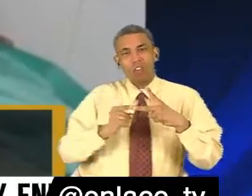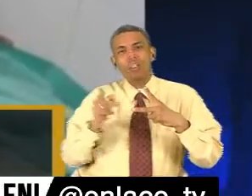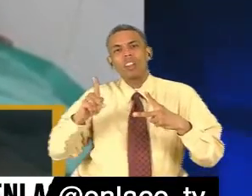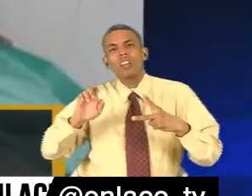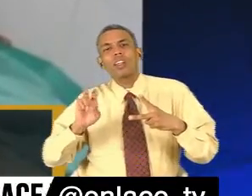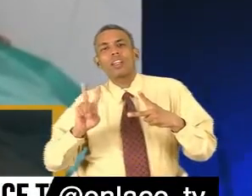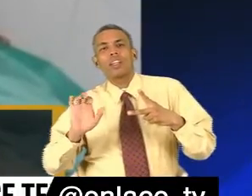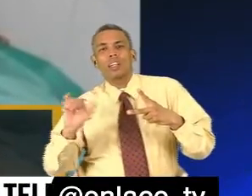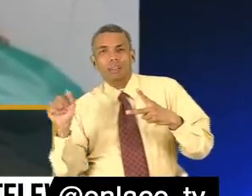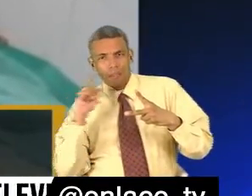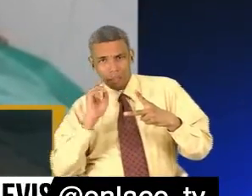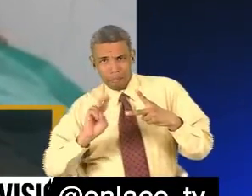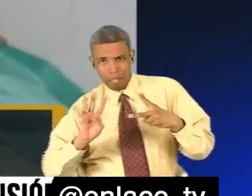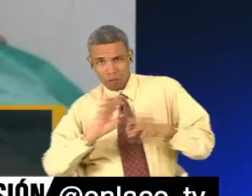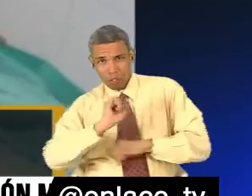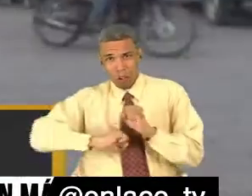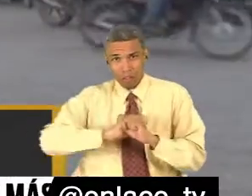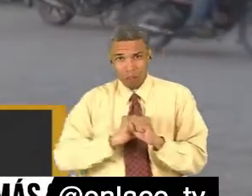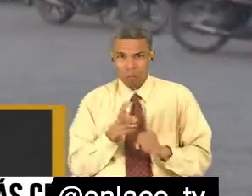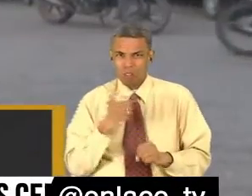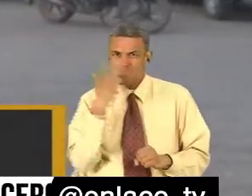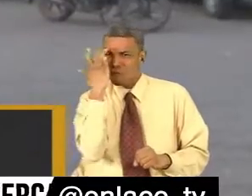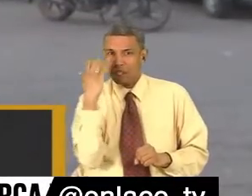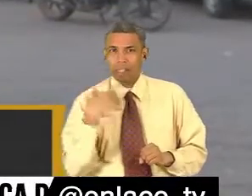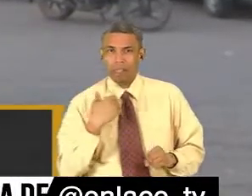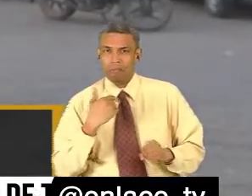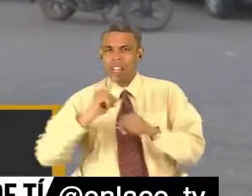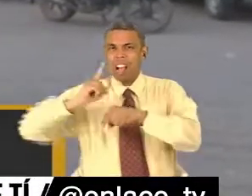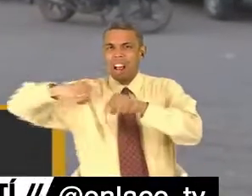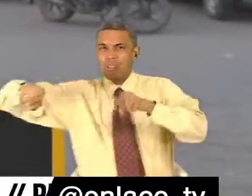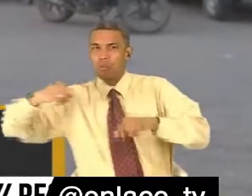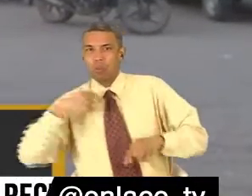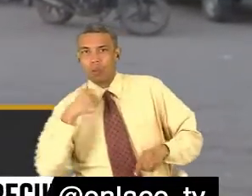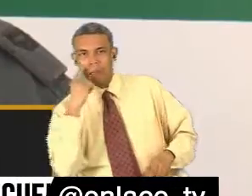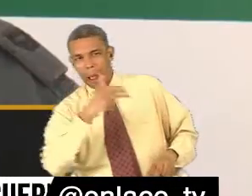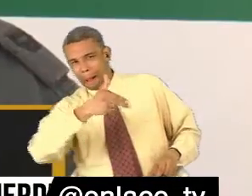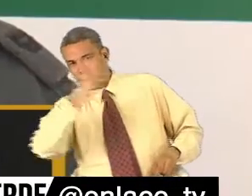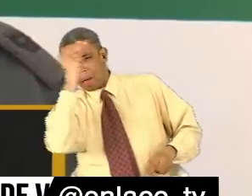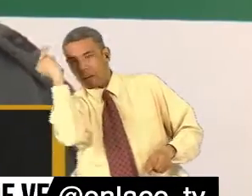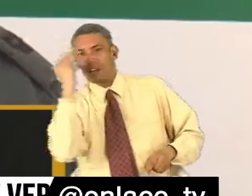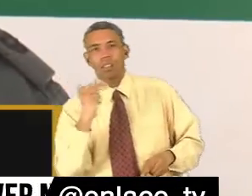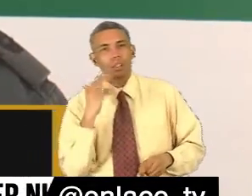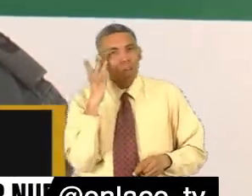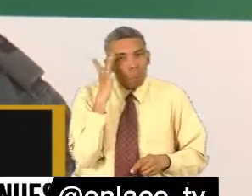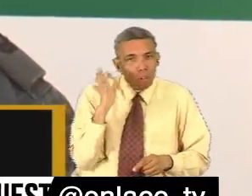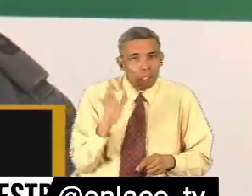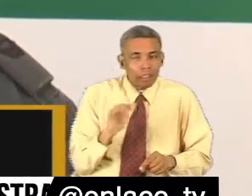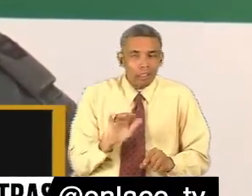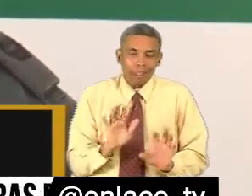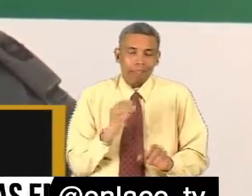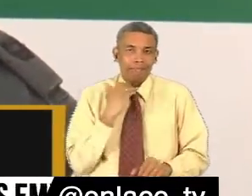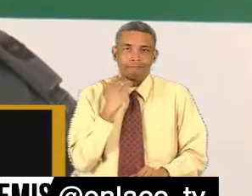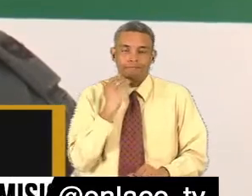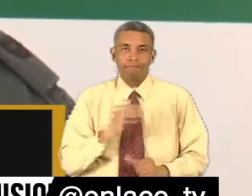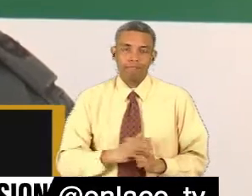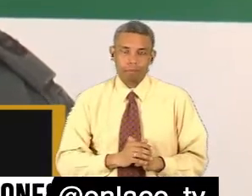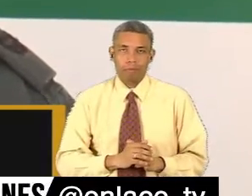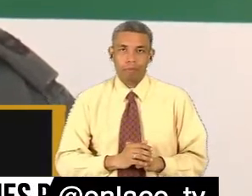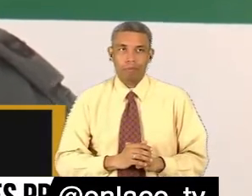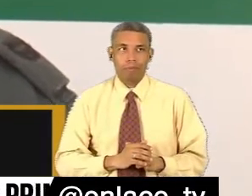quienes resultaron lesionados en hechos que son materia de investigación por parte de las autoridades. El reporte que tenemos acá en Barranca Bermeja es el ingreso